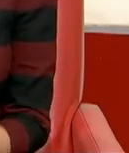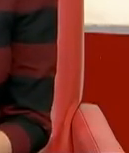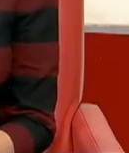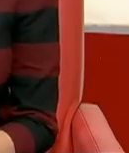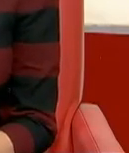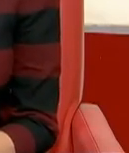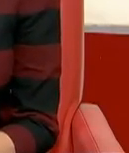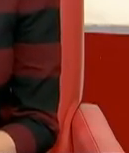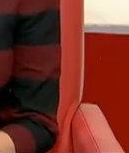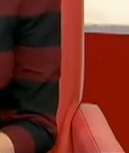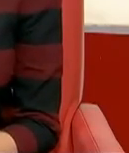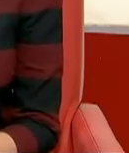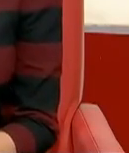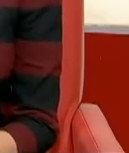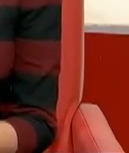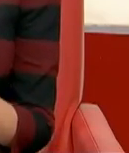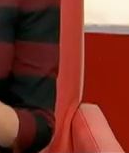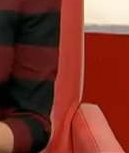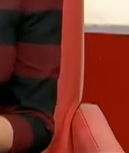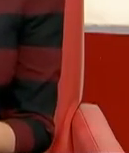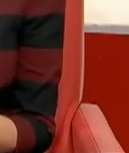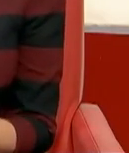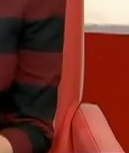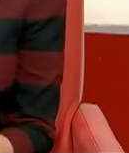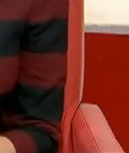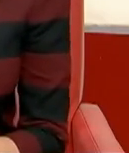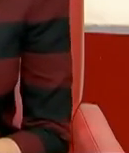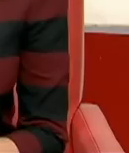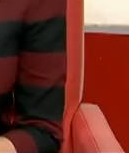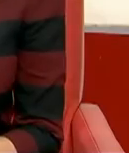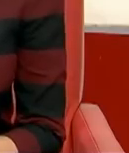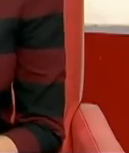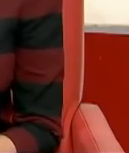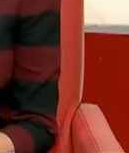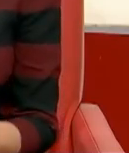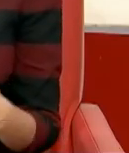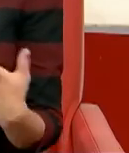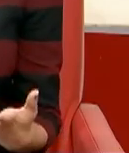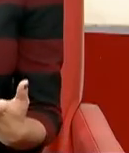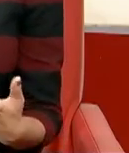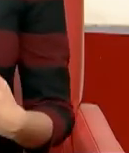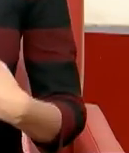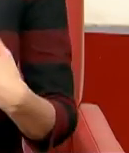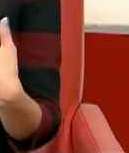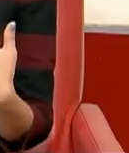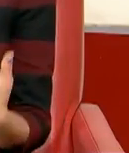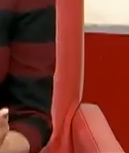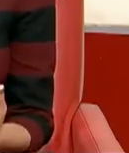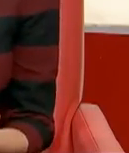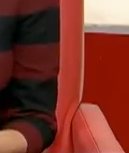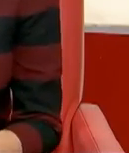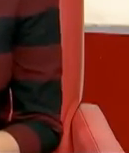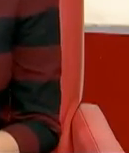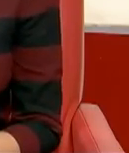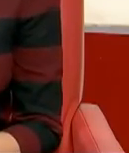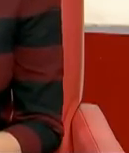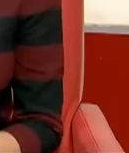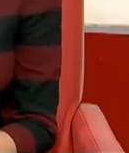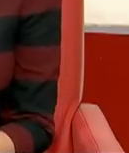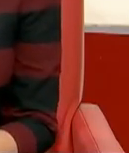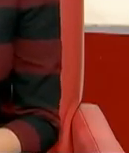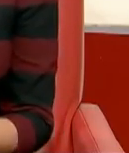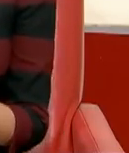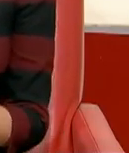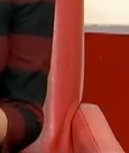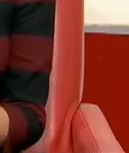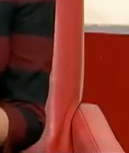cohetería desde 1957, antes incluso de que se fundara la NASA. Y bueno, hablaron de desarrollos tecnológicos en esta